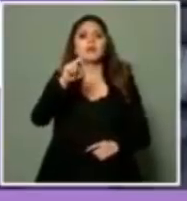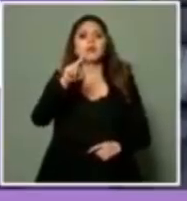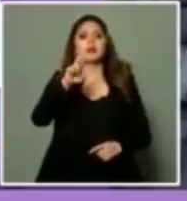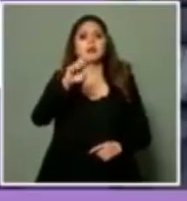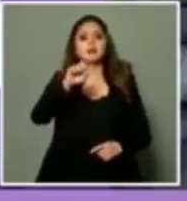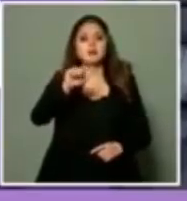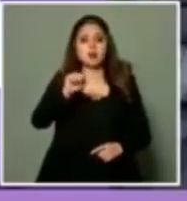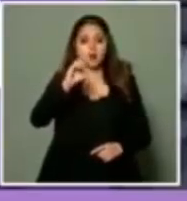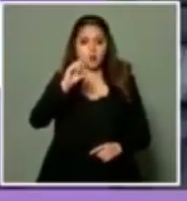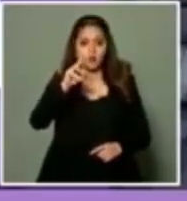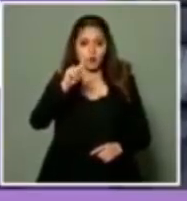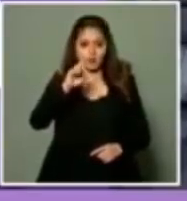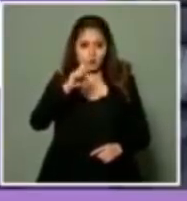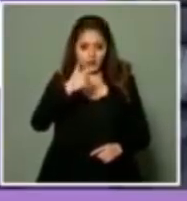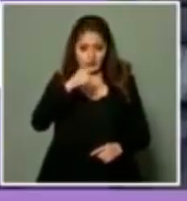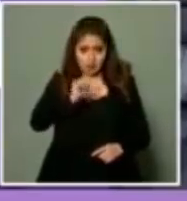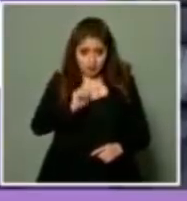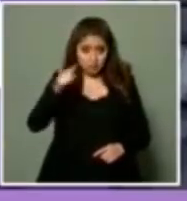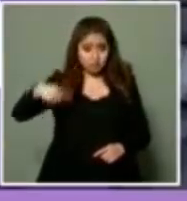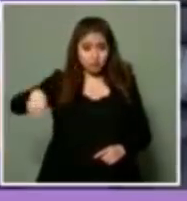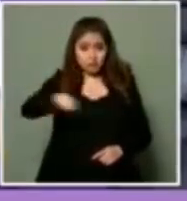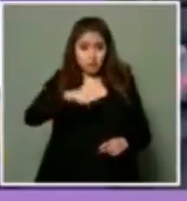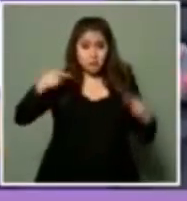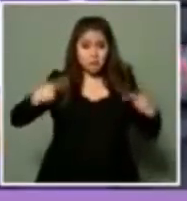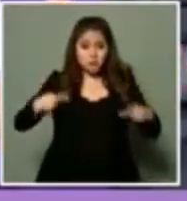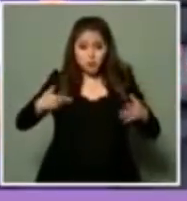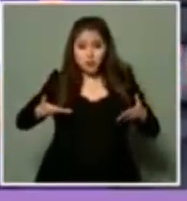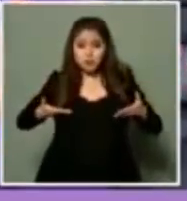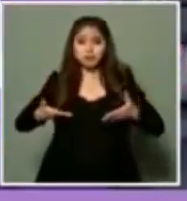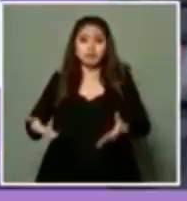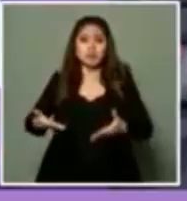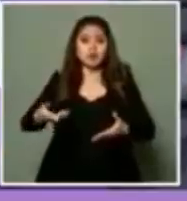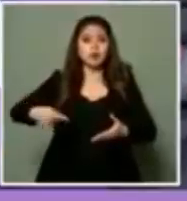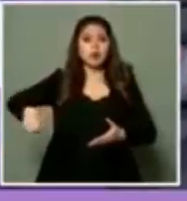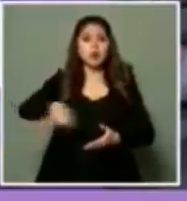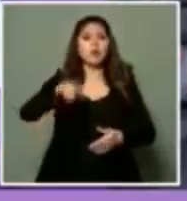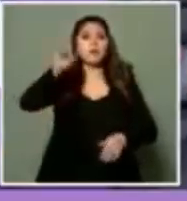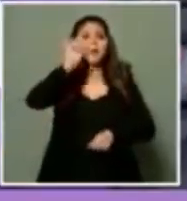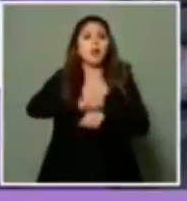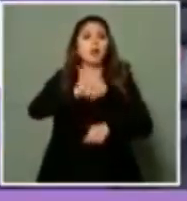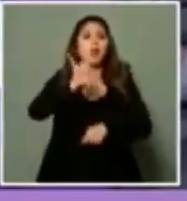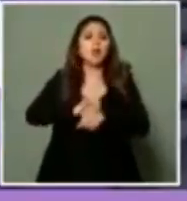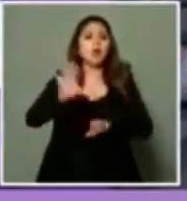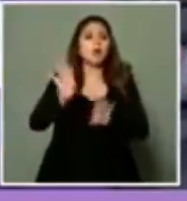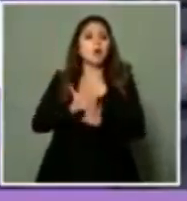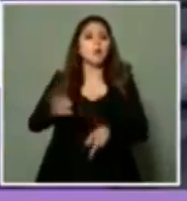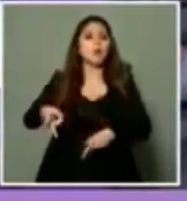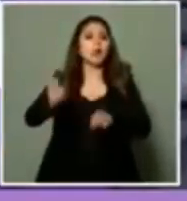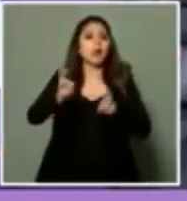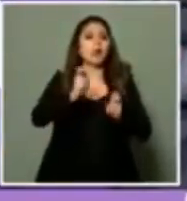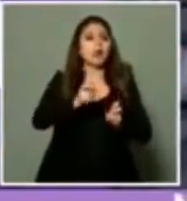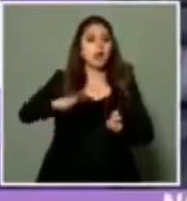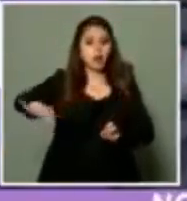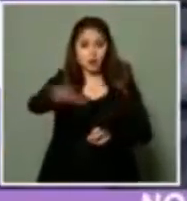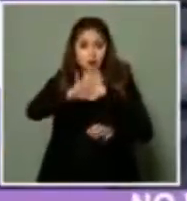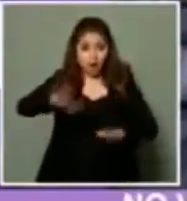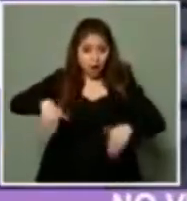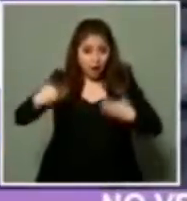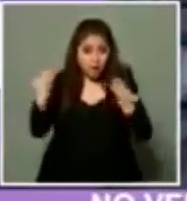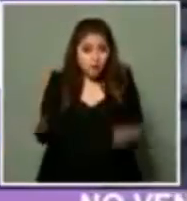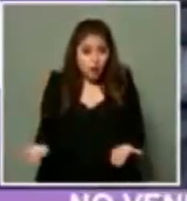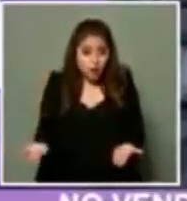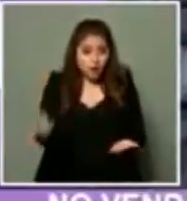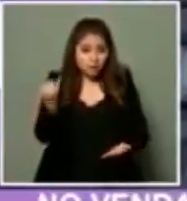en campo se presentan como unos gángsters y aquí, haciendo un debate, me parece